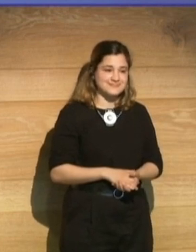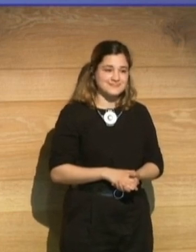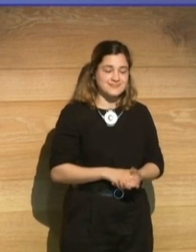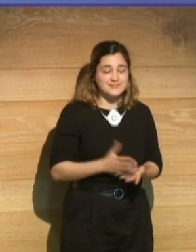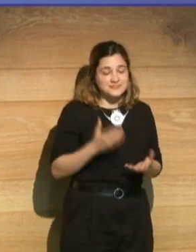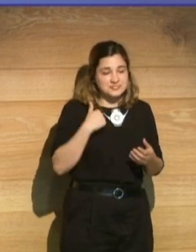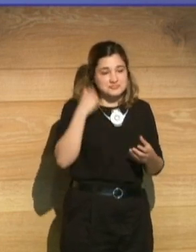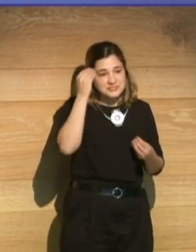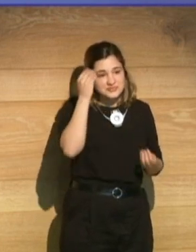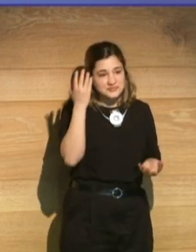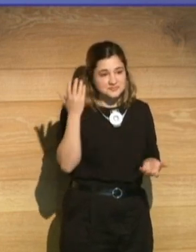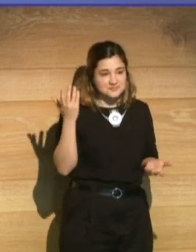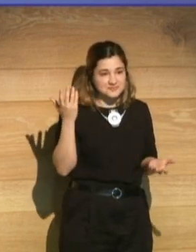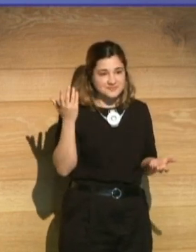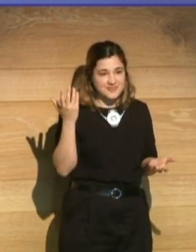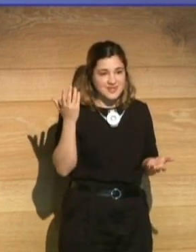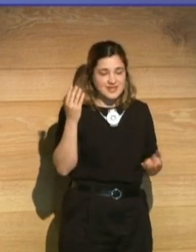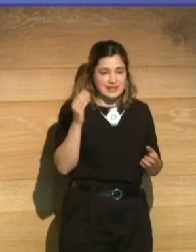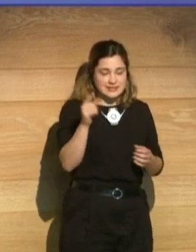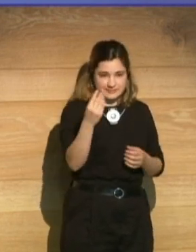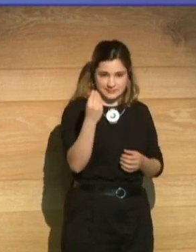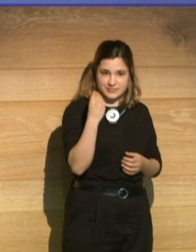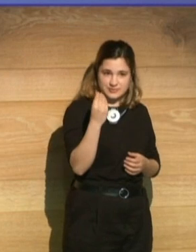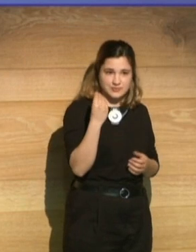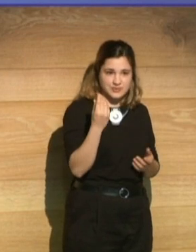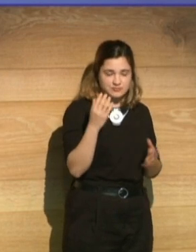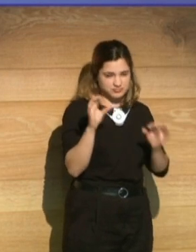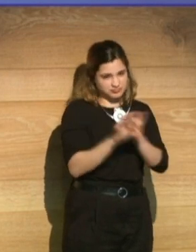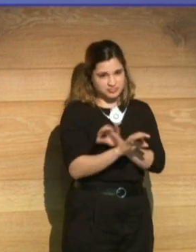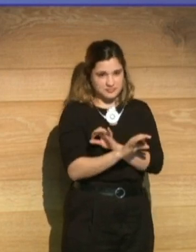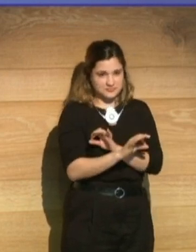Bueno, yo creo que esta es la pregunta equivocada.